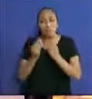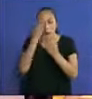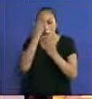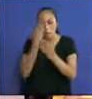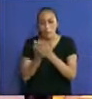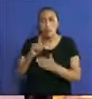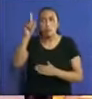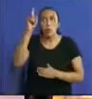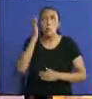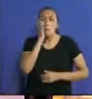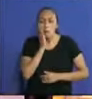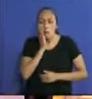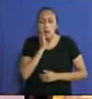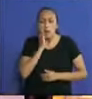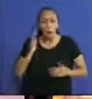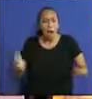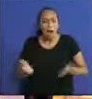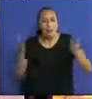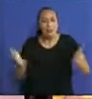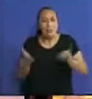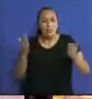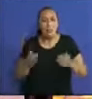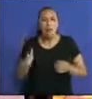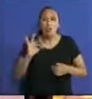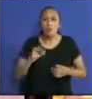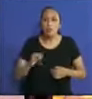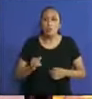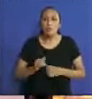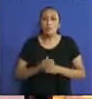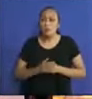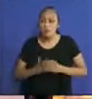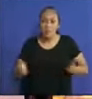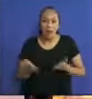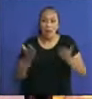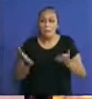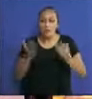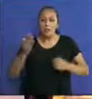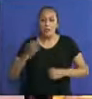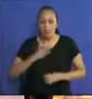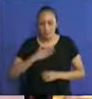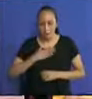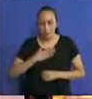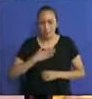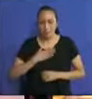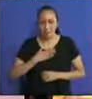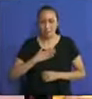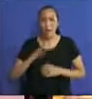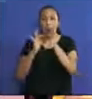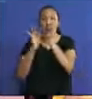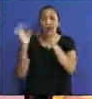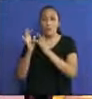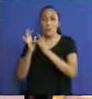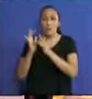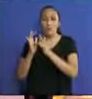nos sostenga y motive cada día. Amén. ¡Viva